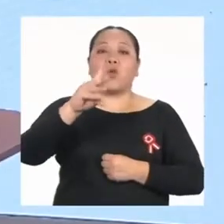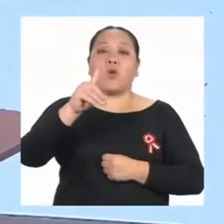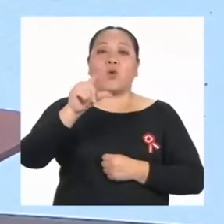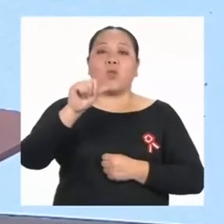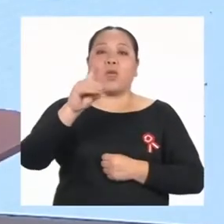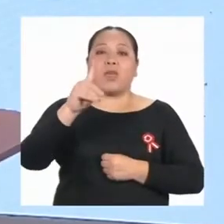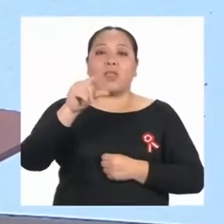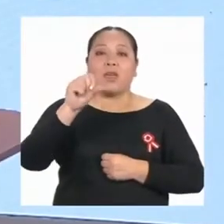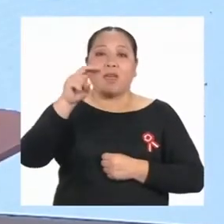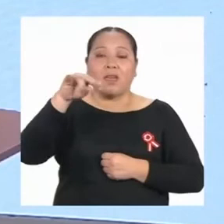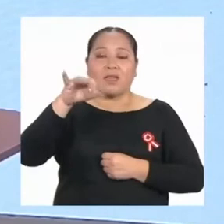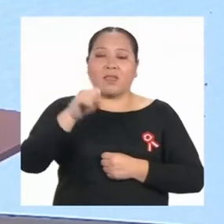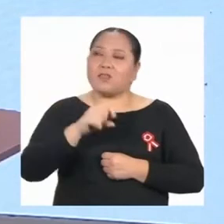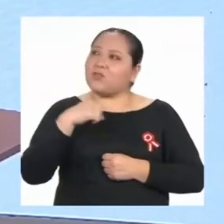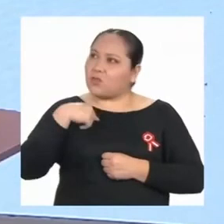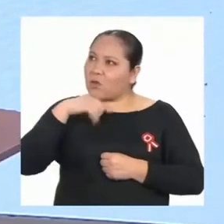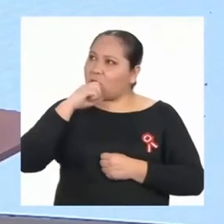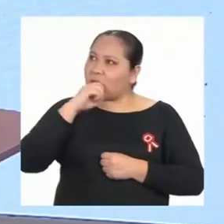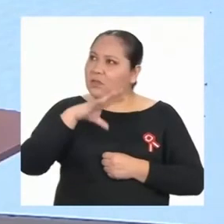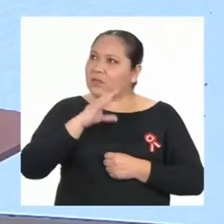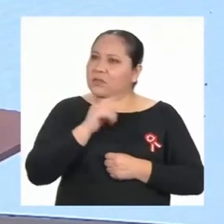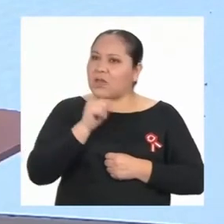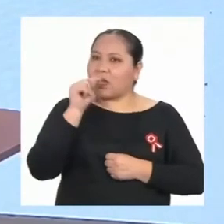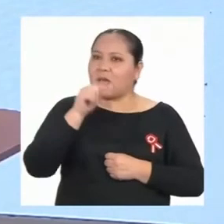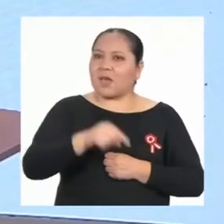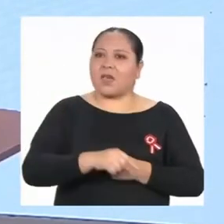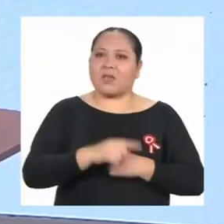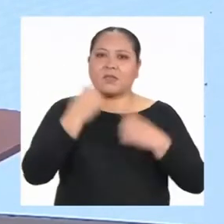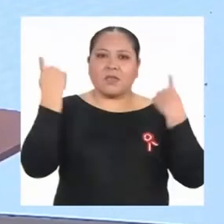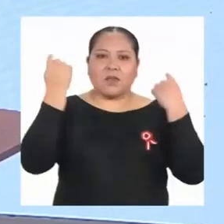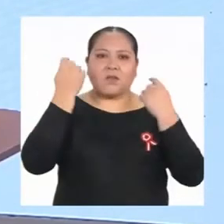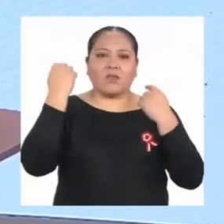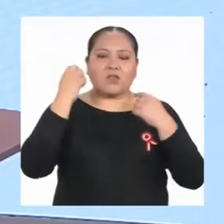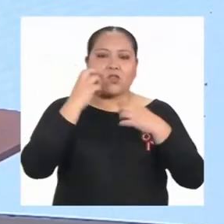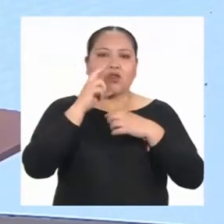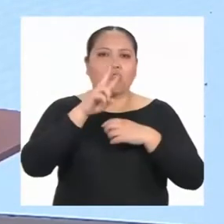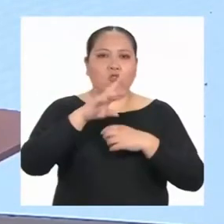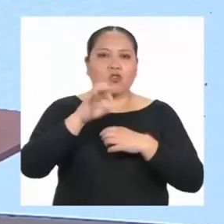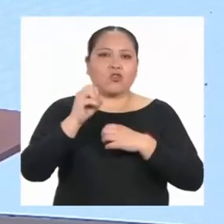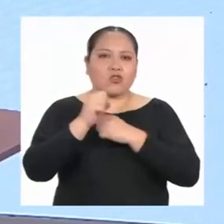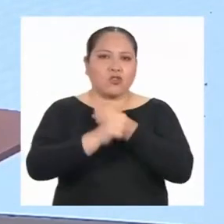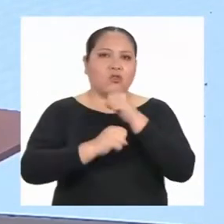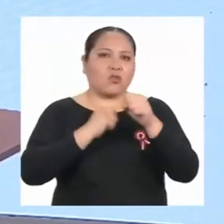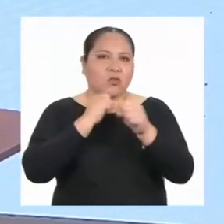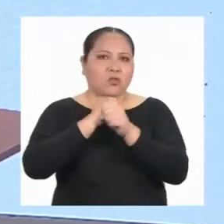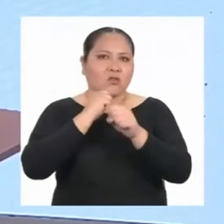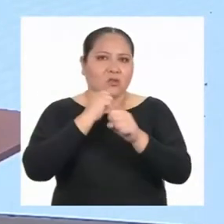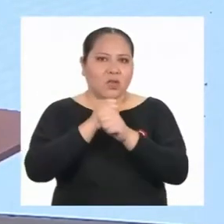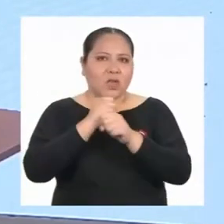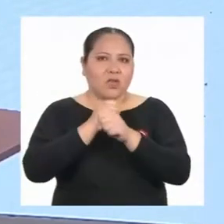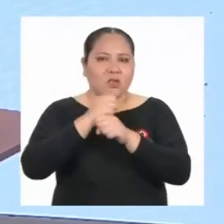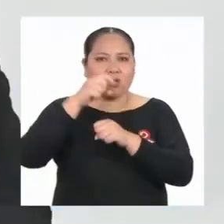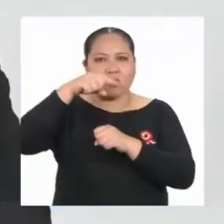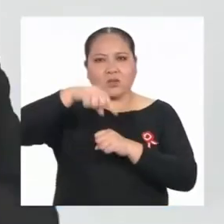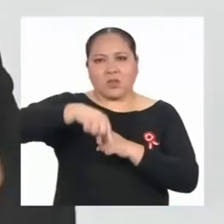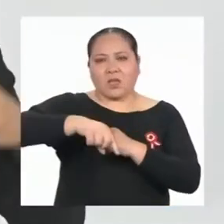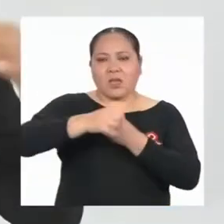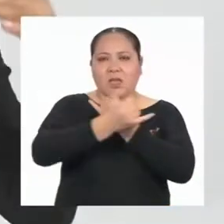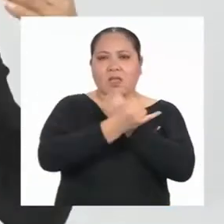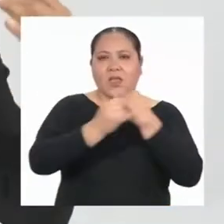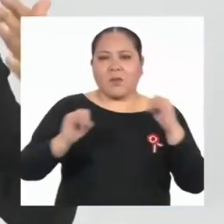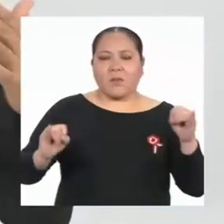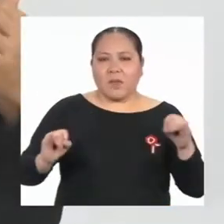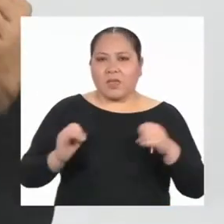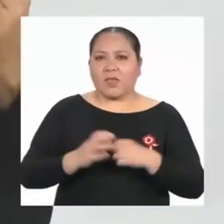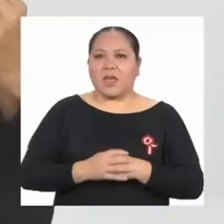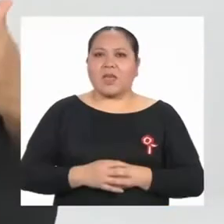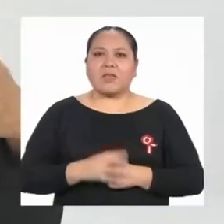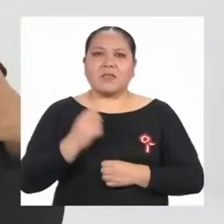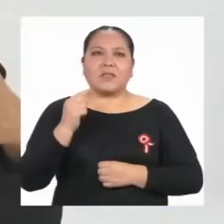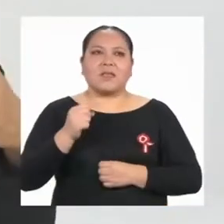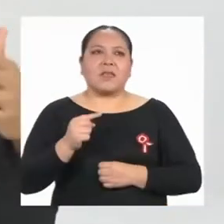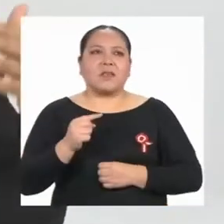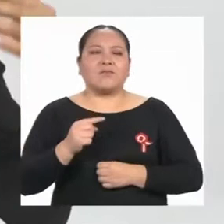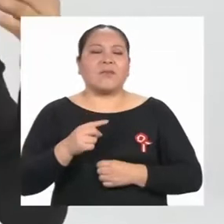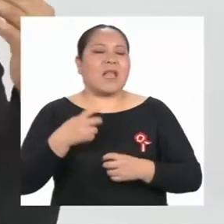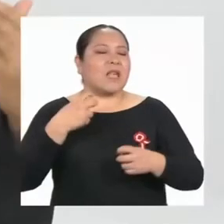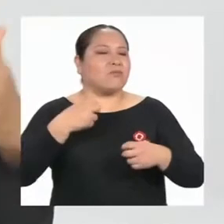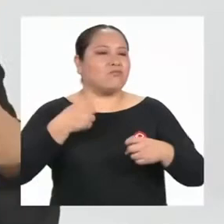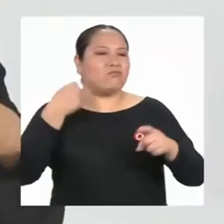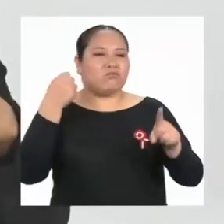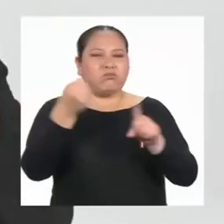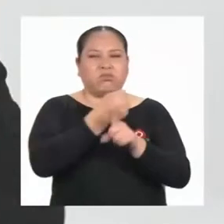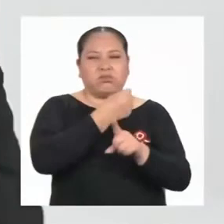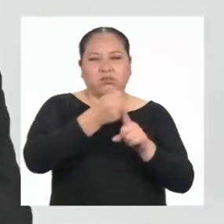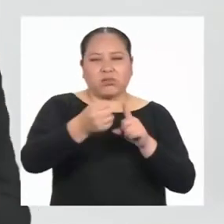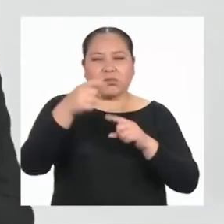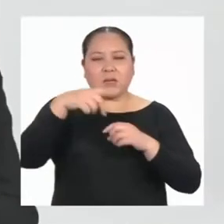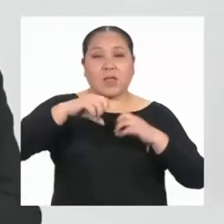de Fiestas Patrias y el Bicentenario. ¿Y cómo podemos ser mejores peruanas y peruanos? La violencia en el deporte es